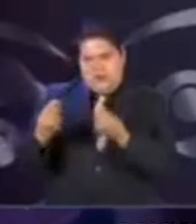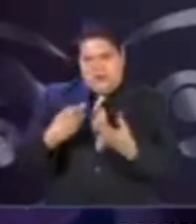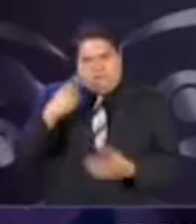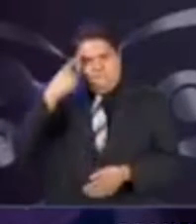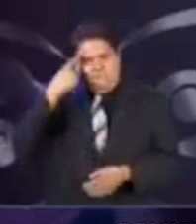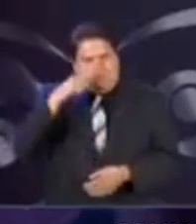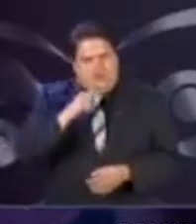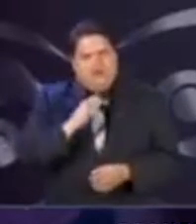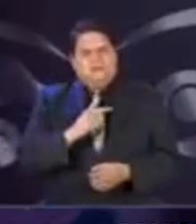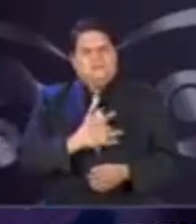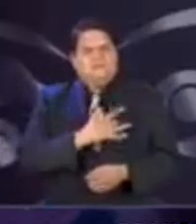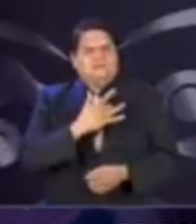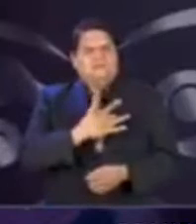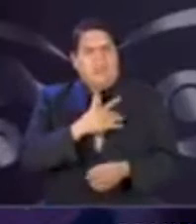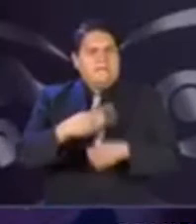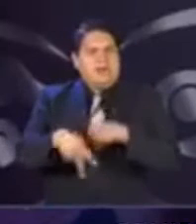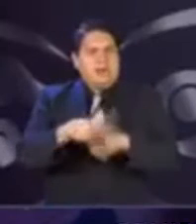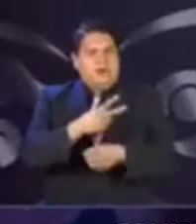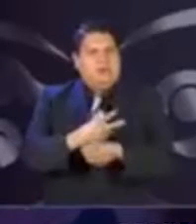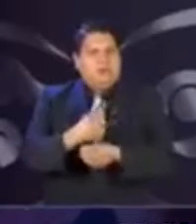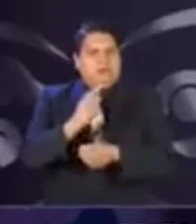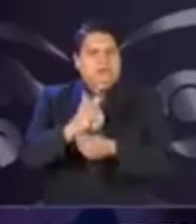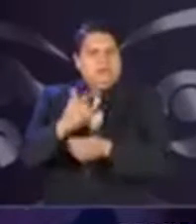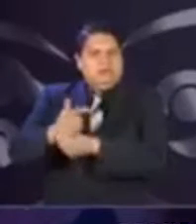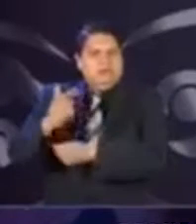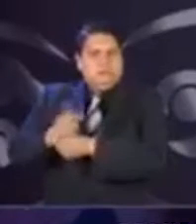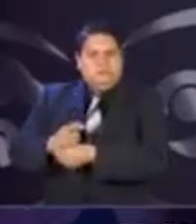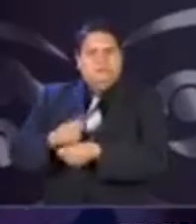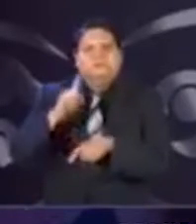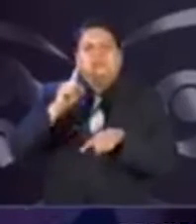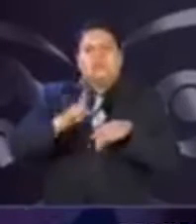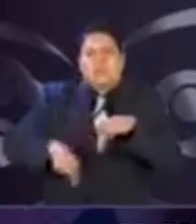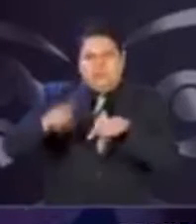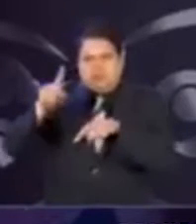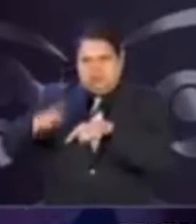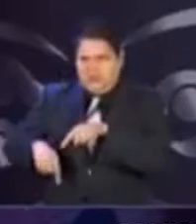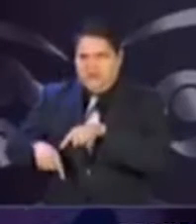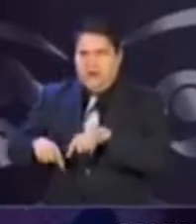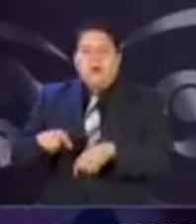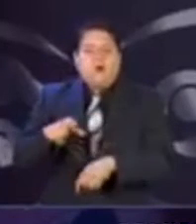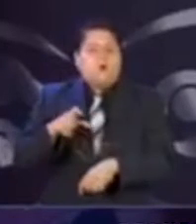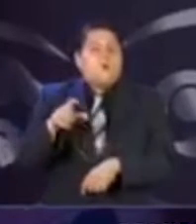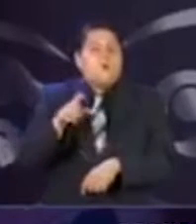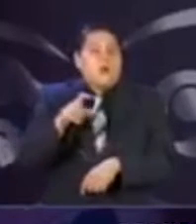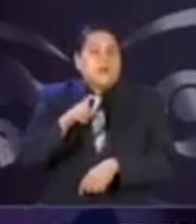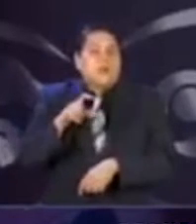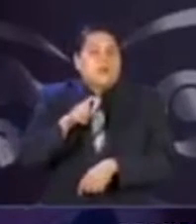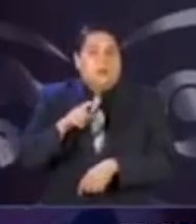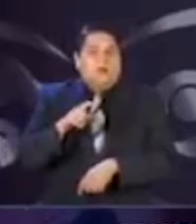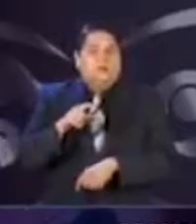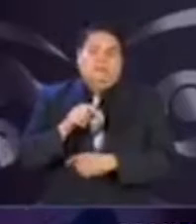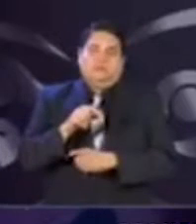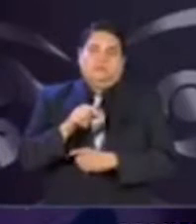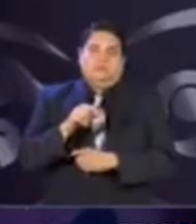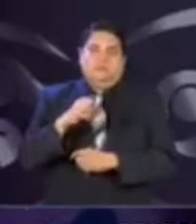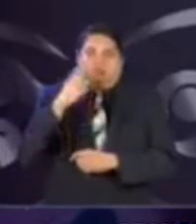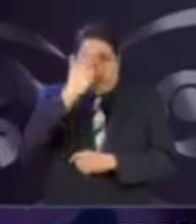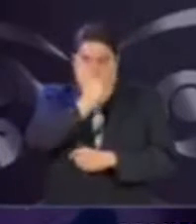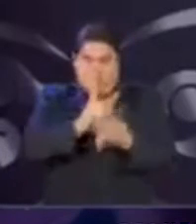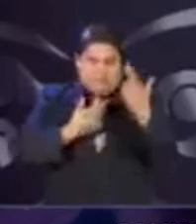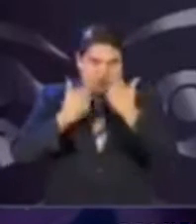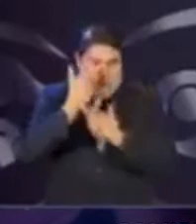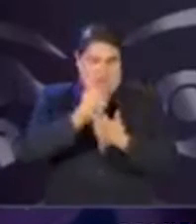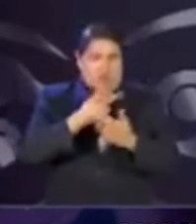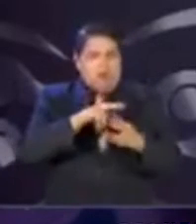riesgos identificados en áreas clave detectados en la fiscalización por parte de la Auditoría Superior de la Federación